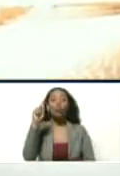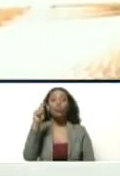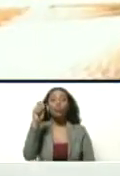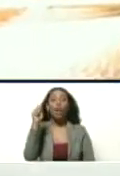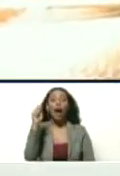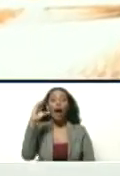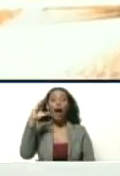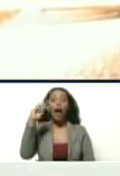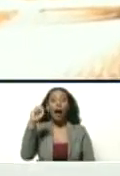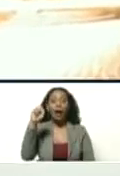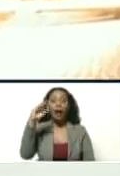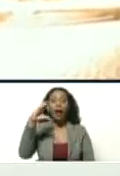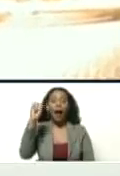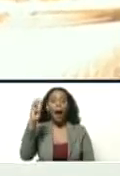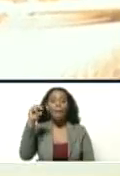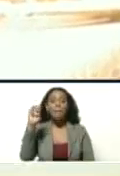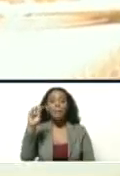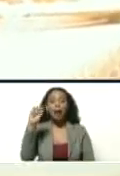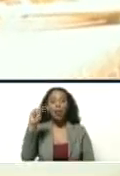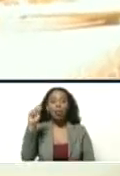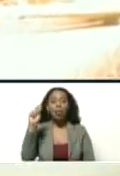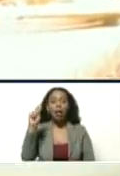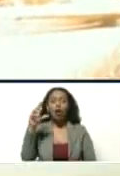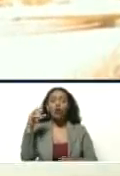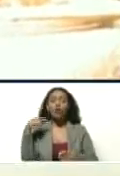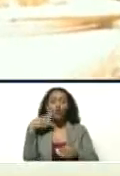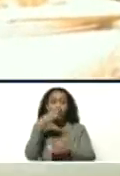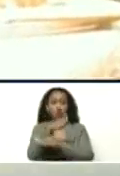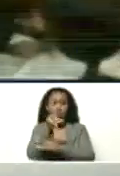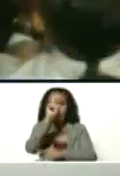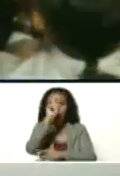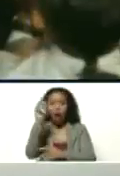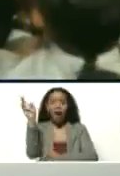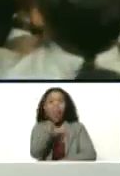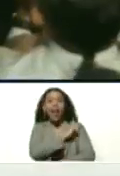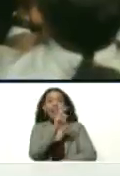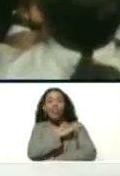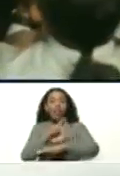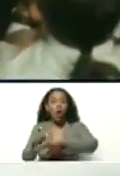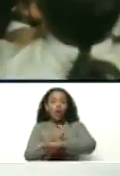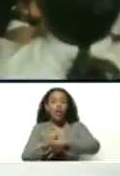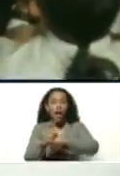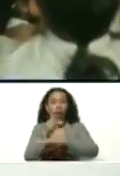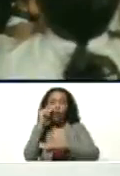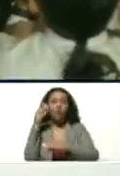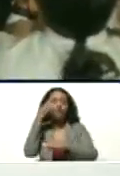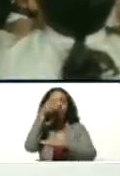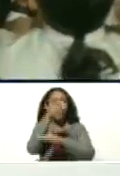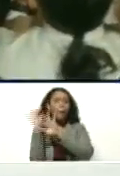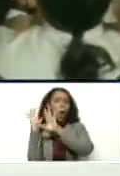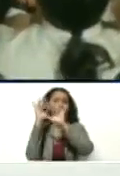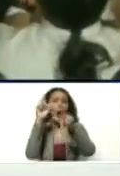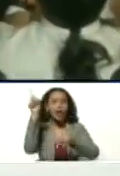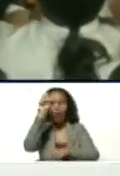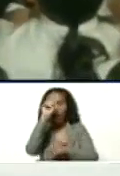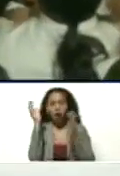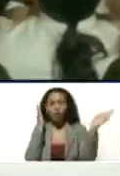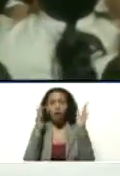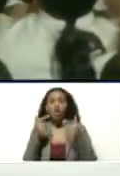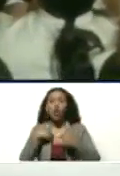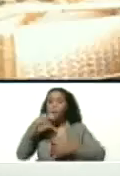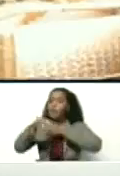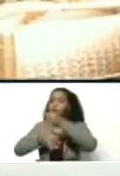Estuvimos en Egipto, me reuní con decenas de jefes de gobierno, jefes de Estado, y a todas les expliqué lo mismo.